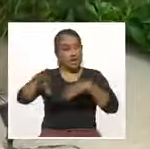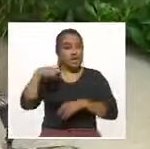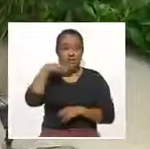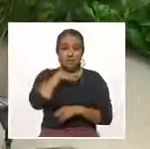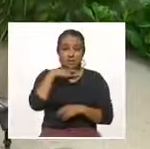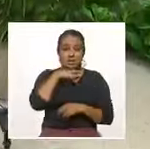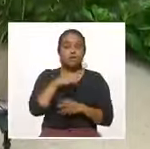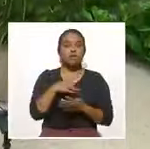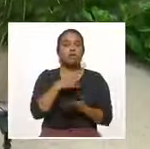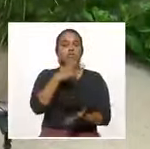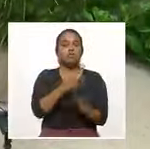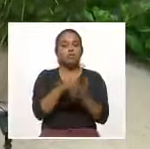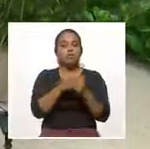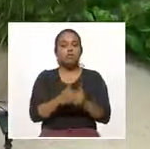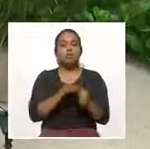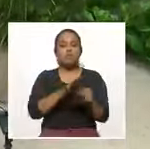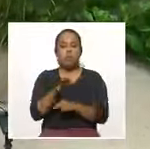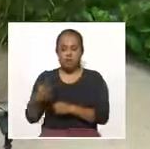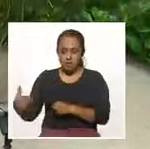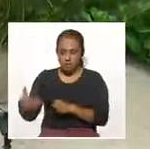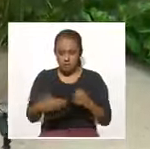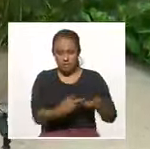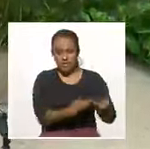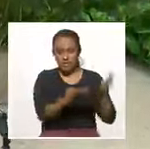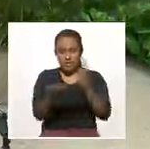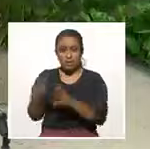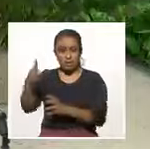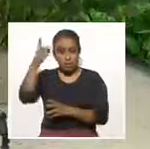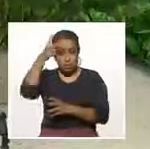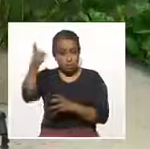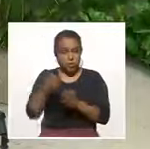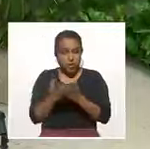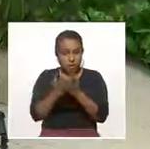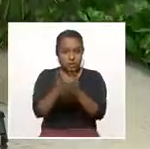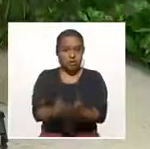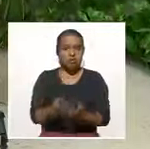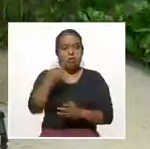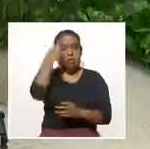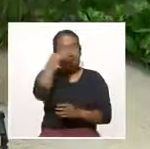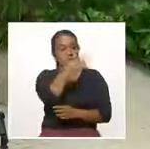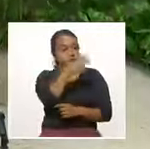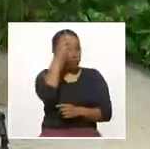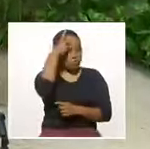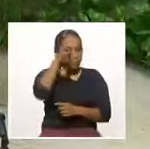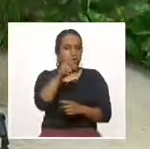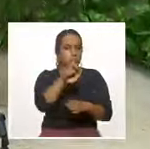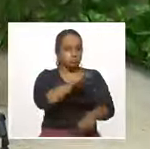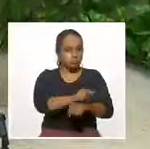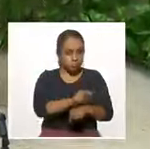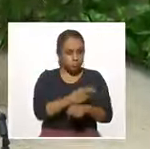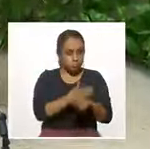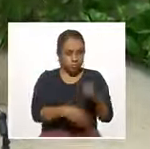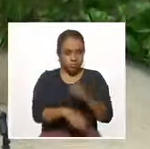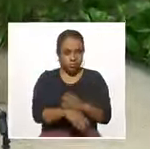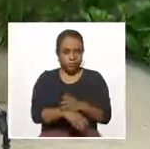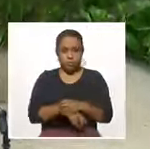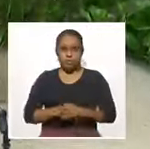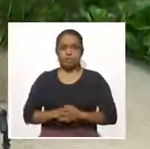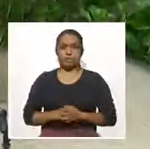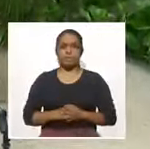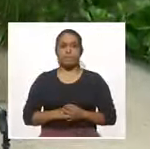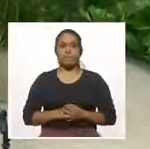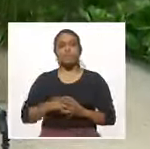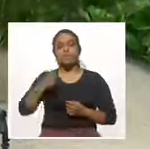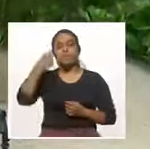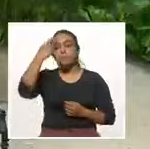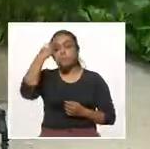van quedando únicamente los pescadores, los dueños de lanchas, para nada más vigilar sus propiedades, sus cosas, y así